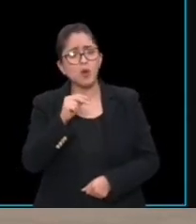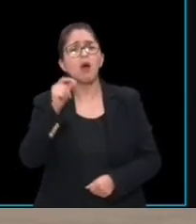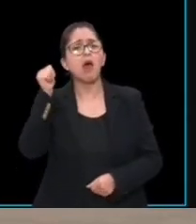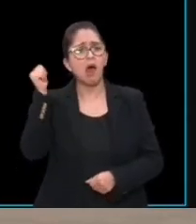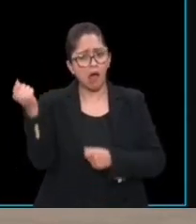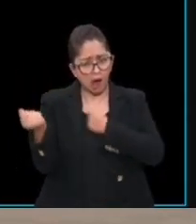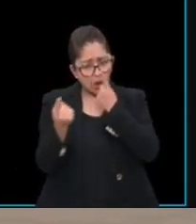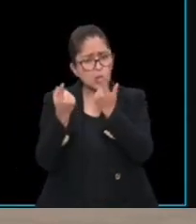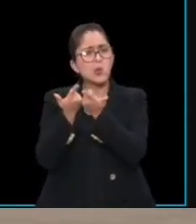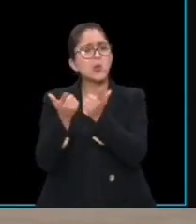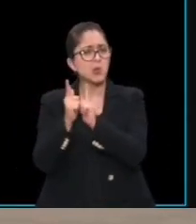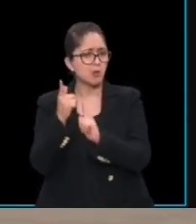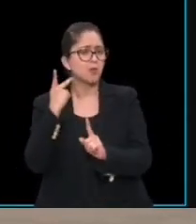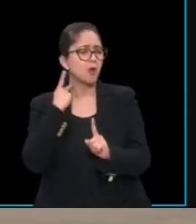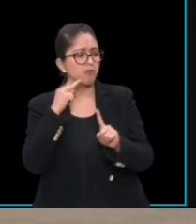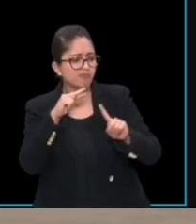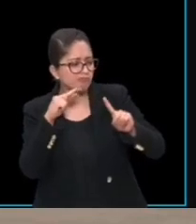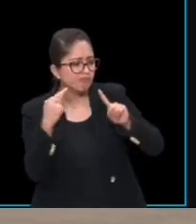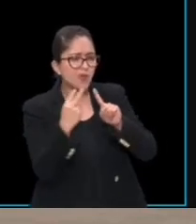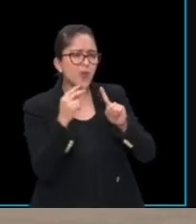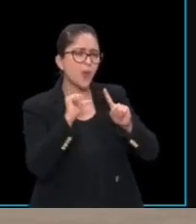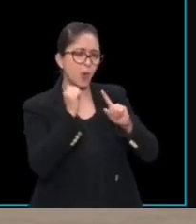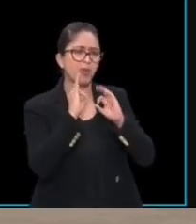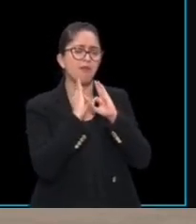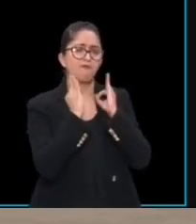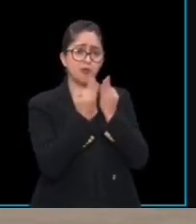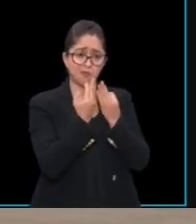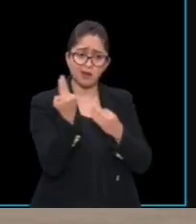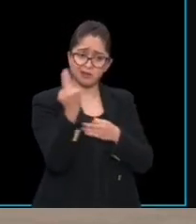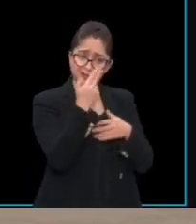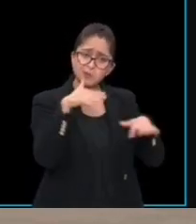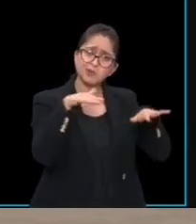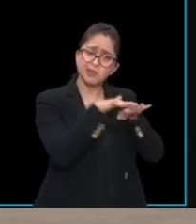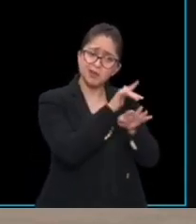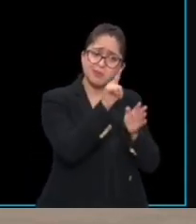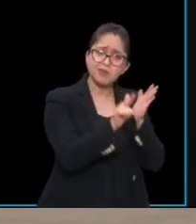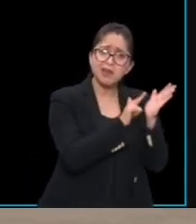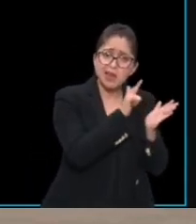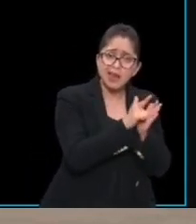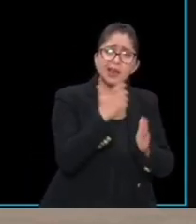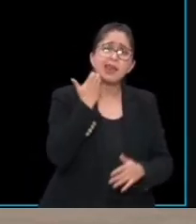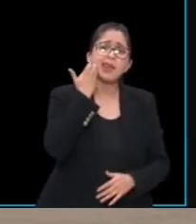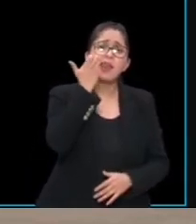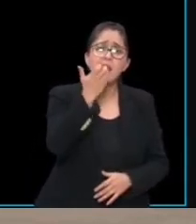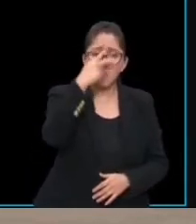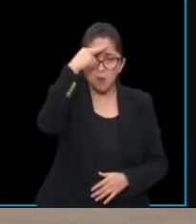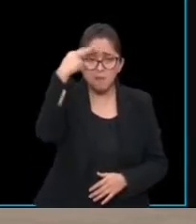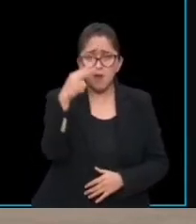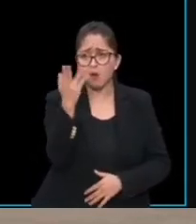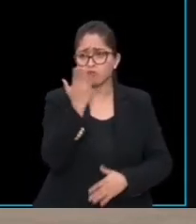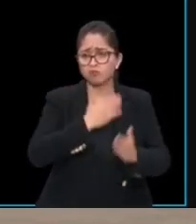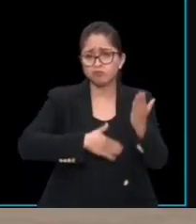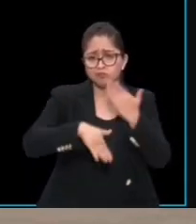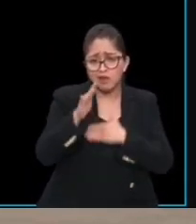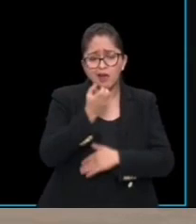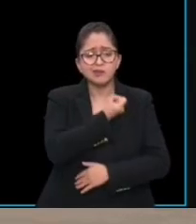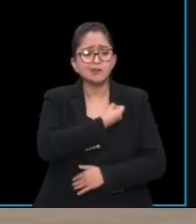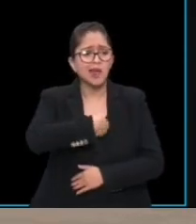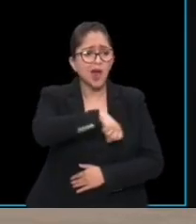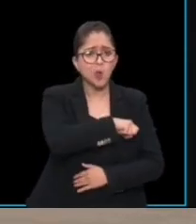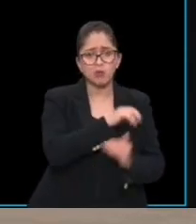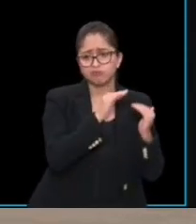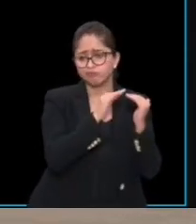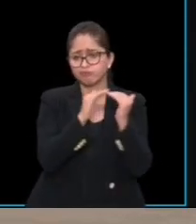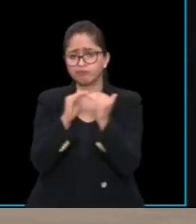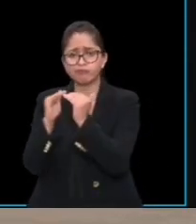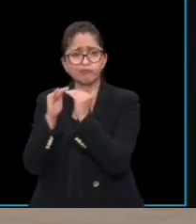otros partidos que buscamos una reforma integral, que queremos también un México para todos, una salud que esté disponible para todos.